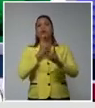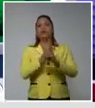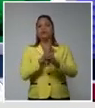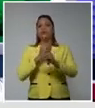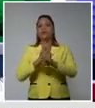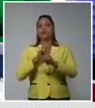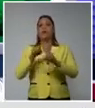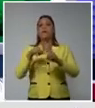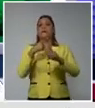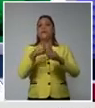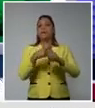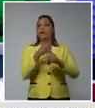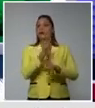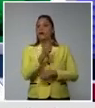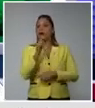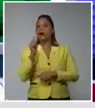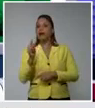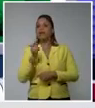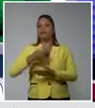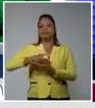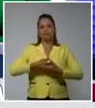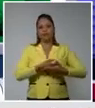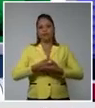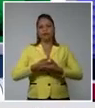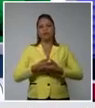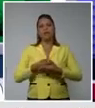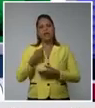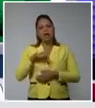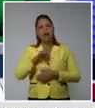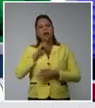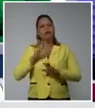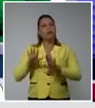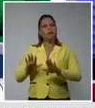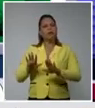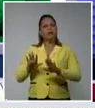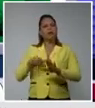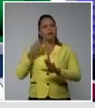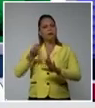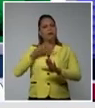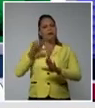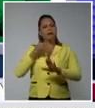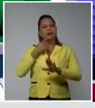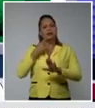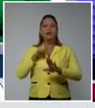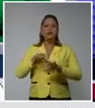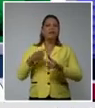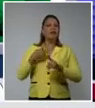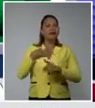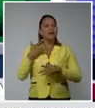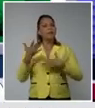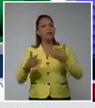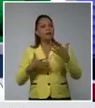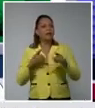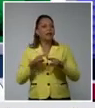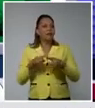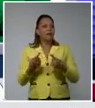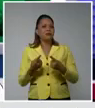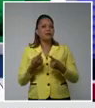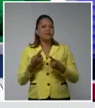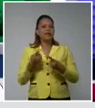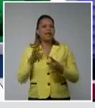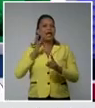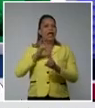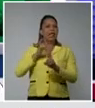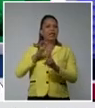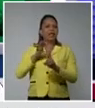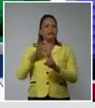lactante. Yo me detengo aquí porque ayer, y yo me alegro, fíjense, que me critiquen, que me